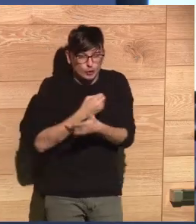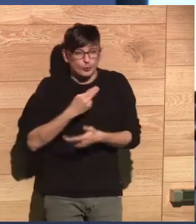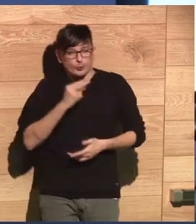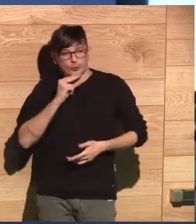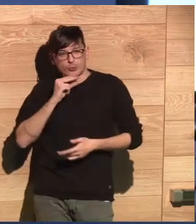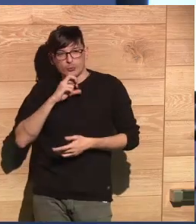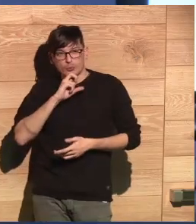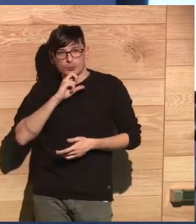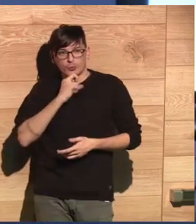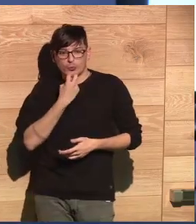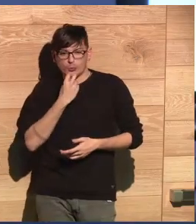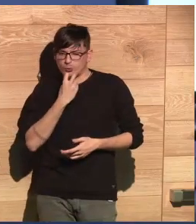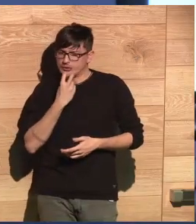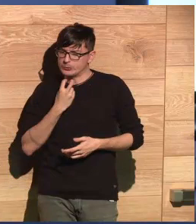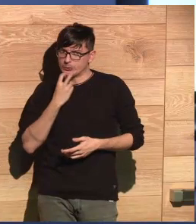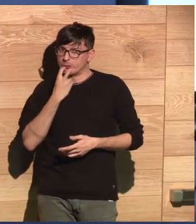judíos como él.